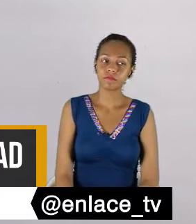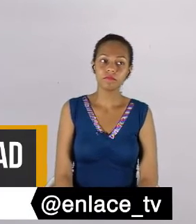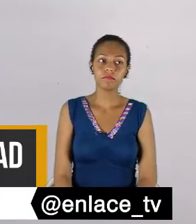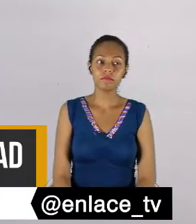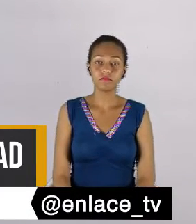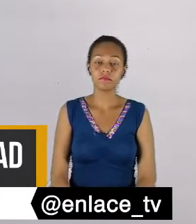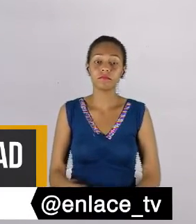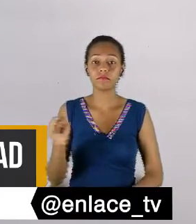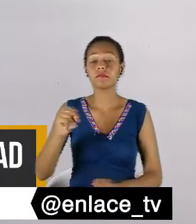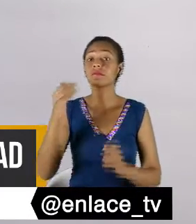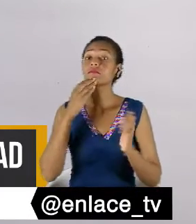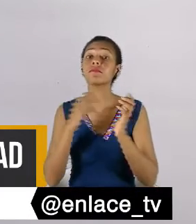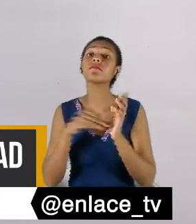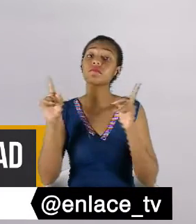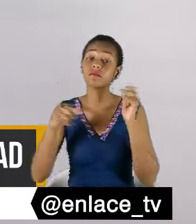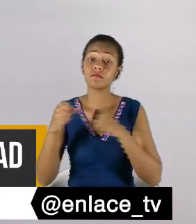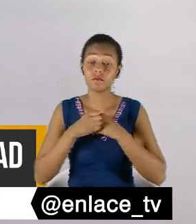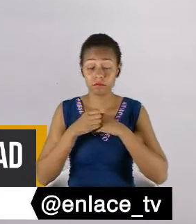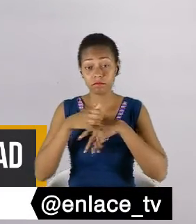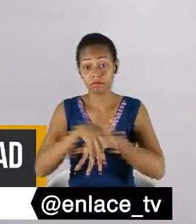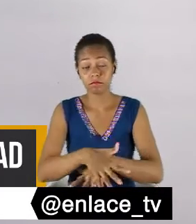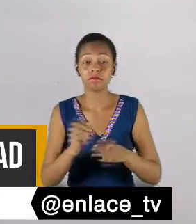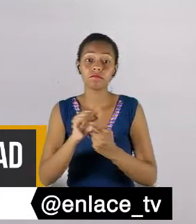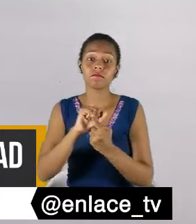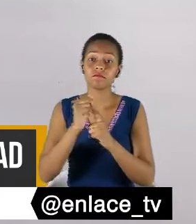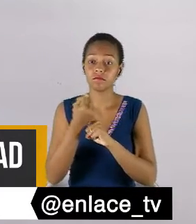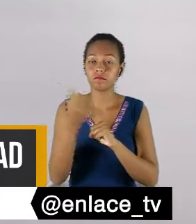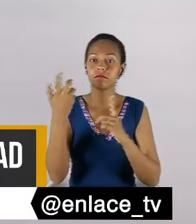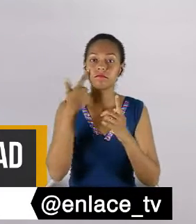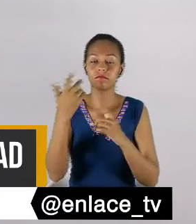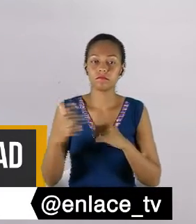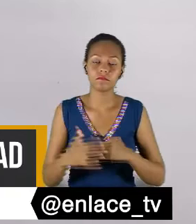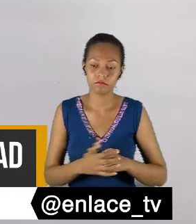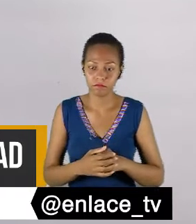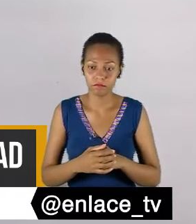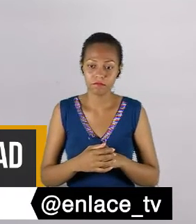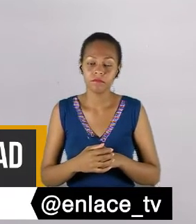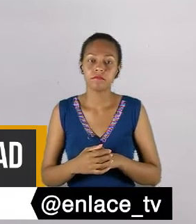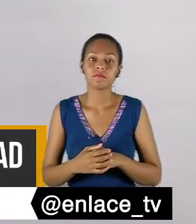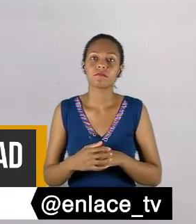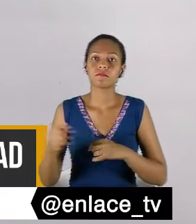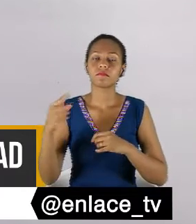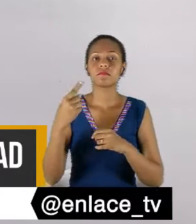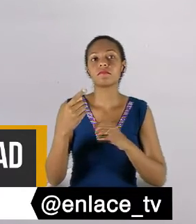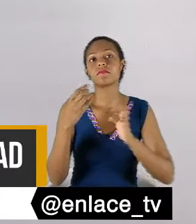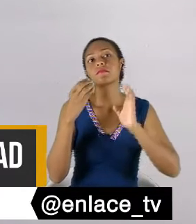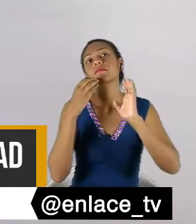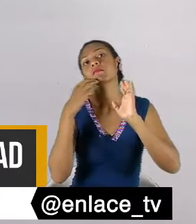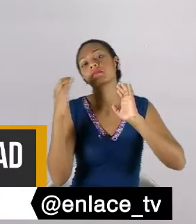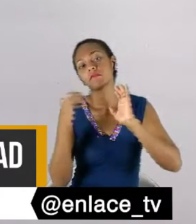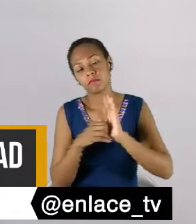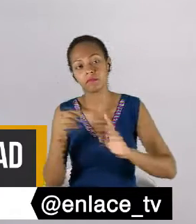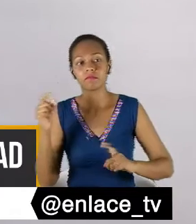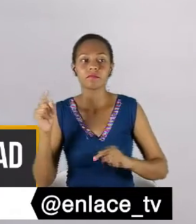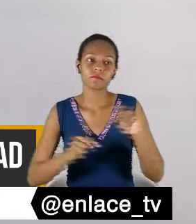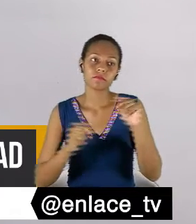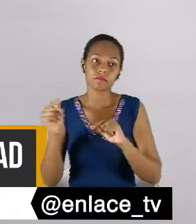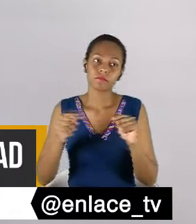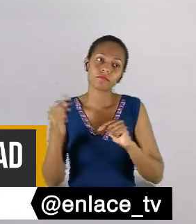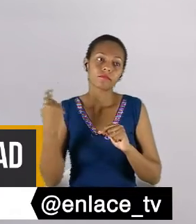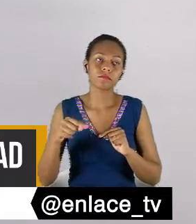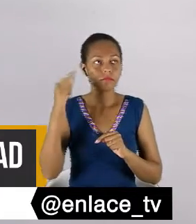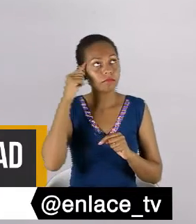que de pronto vamos a tener ciertas dificultades o traumatismos por el trámite que va a ser electrónico.